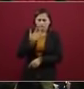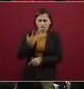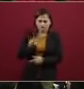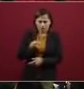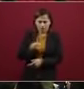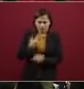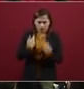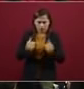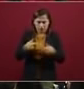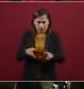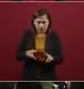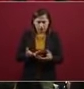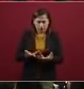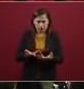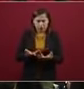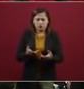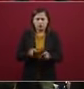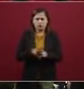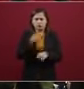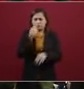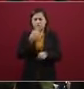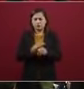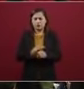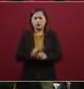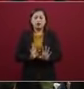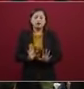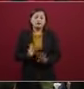Esas son mis preguntas. Yo espero que no.